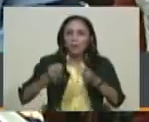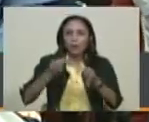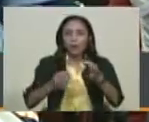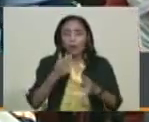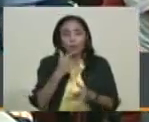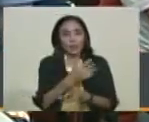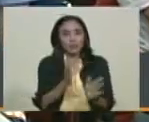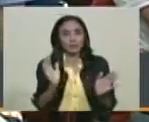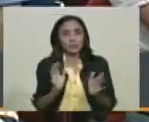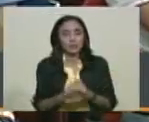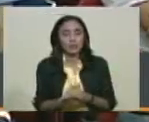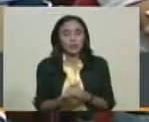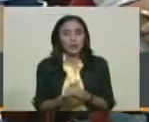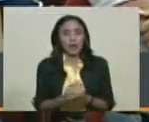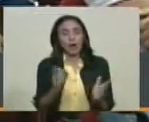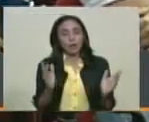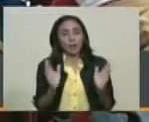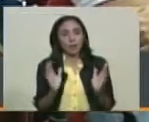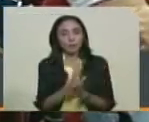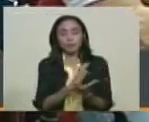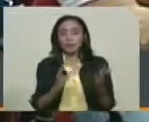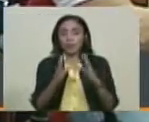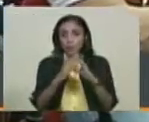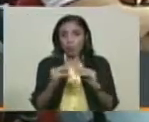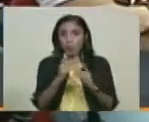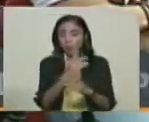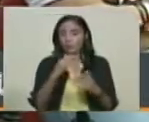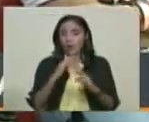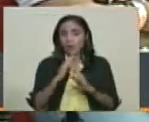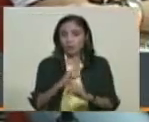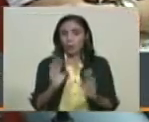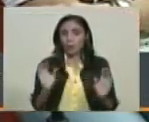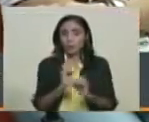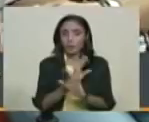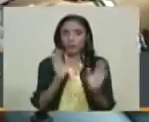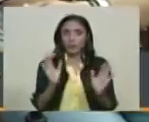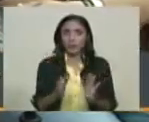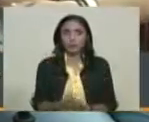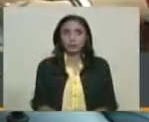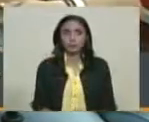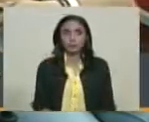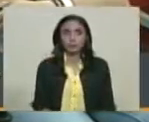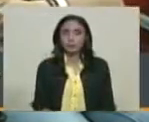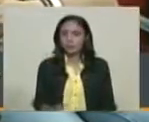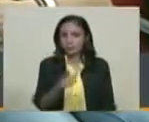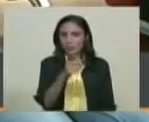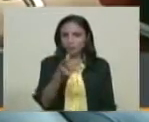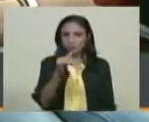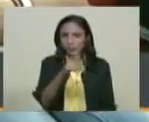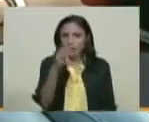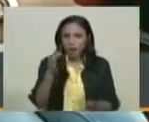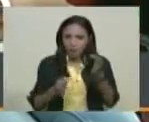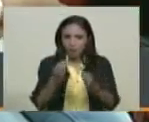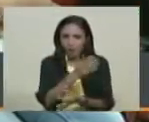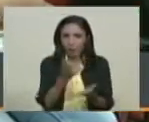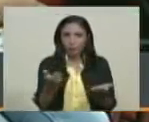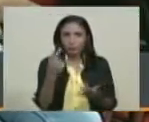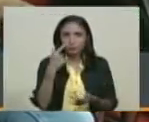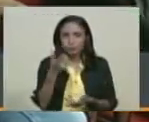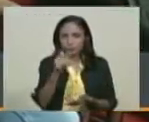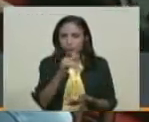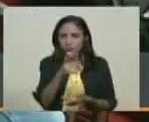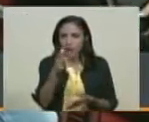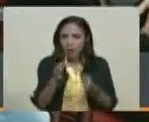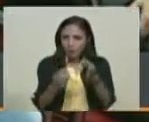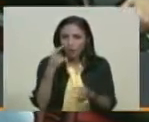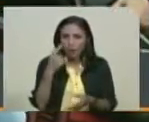dicen, abogado, están contestes. ¿Se dice así? ¿Tú no eres abogado? ¿O se te olvidó?